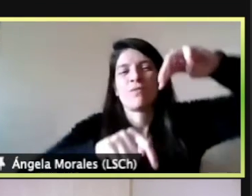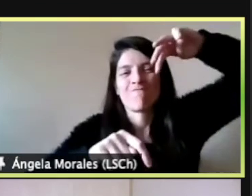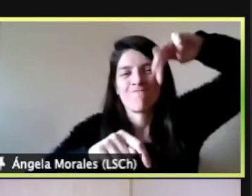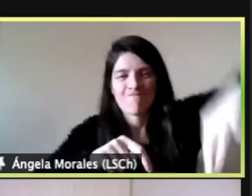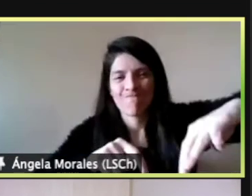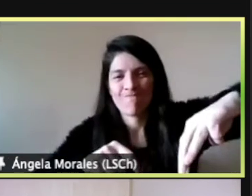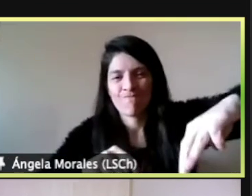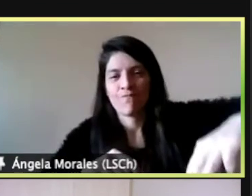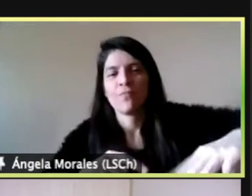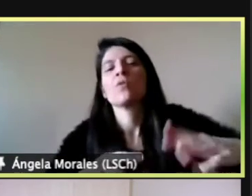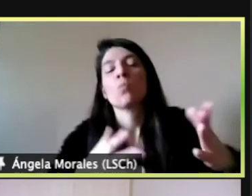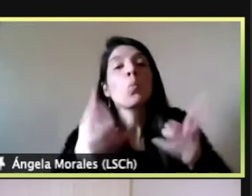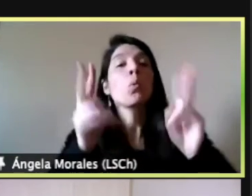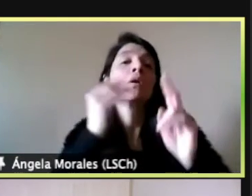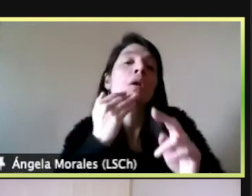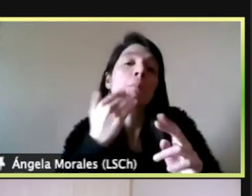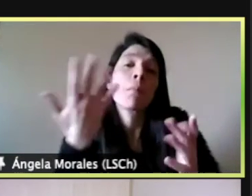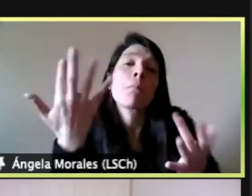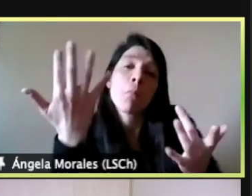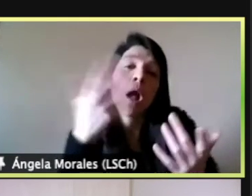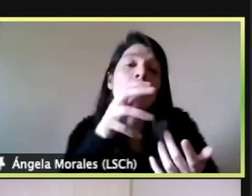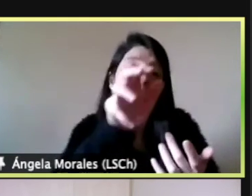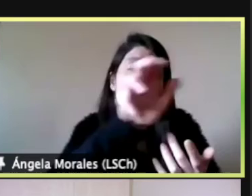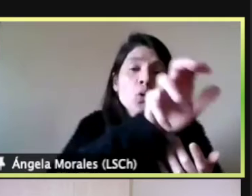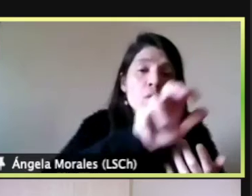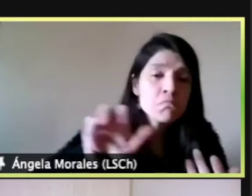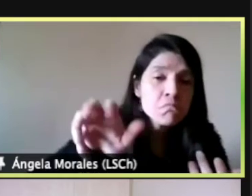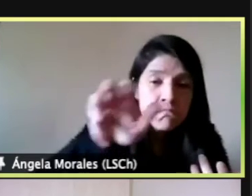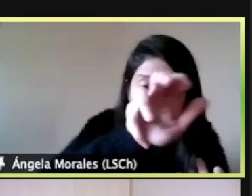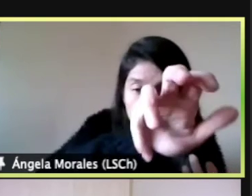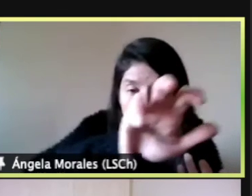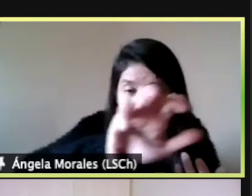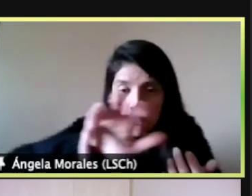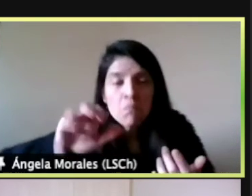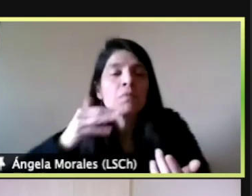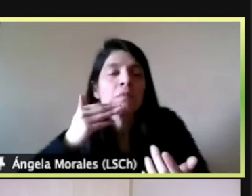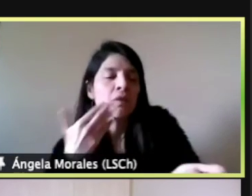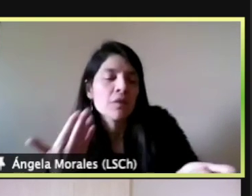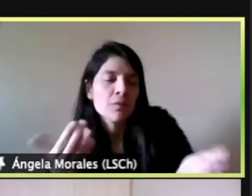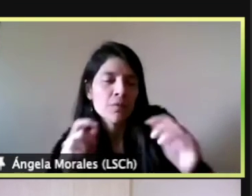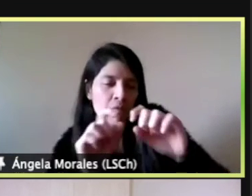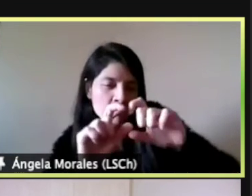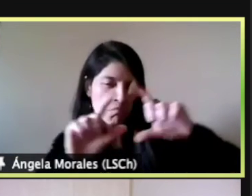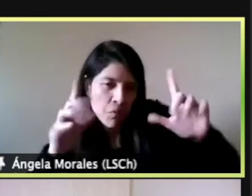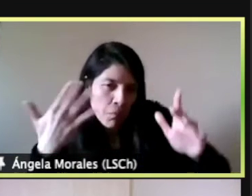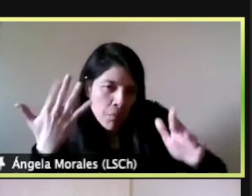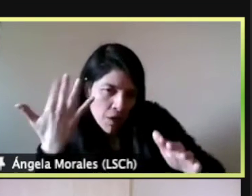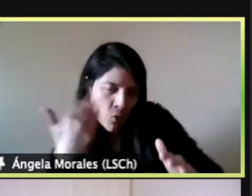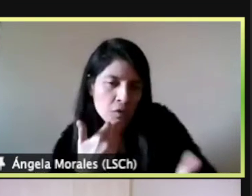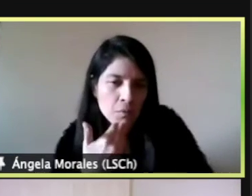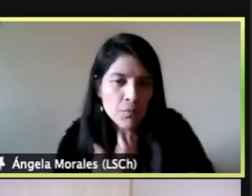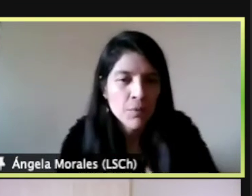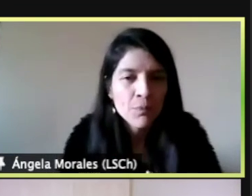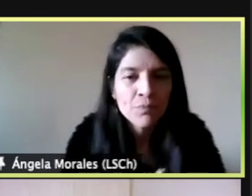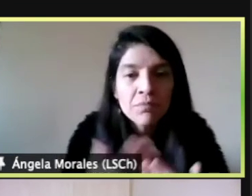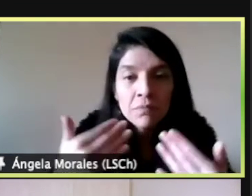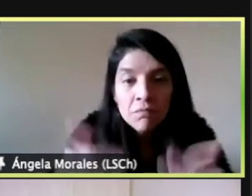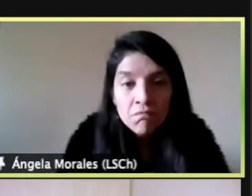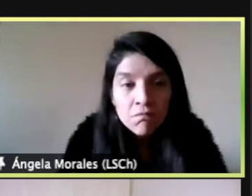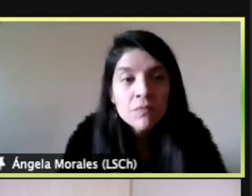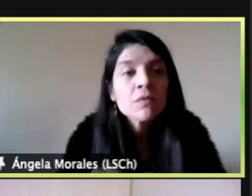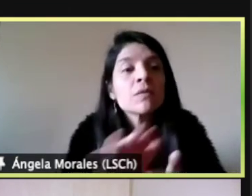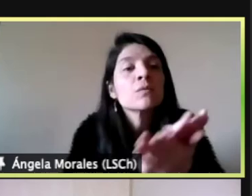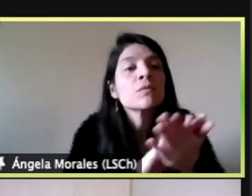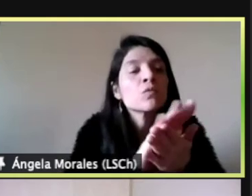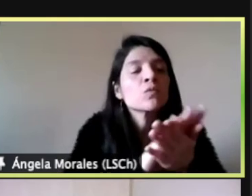encuentren todos los elementos. Ya, una vez que estamos acá y quiero agregar una tabla dinámica, voy a